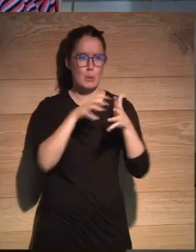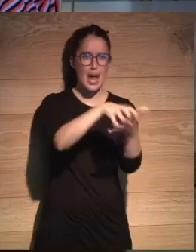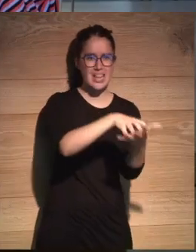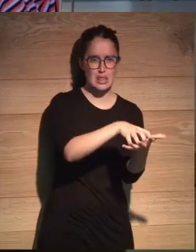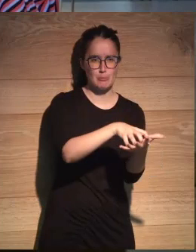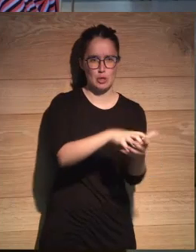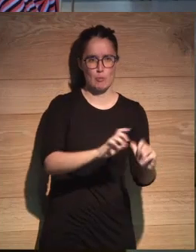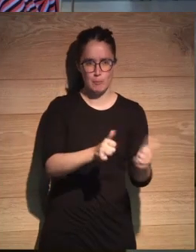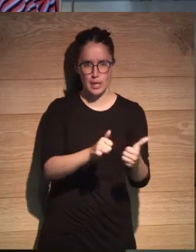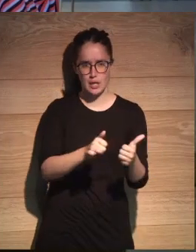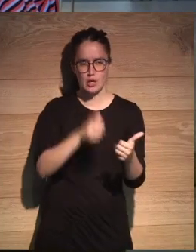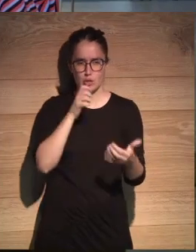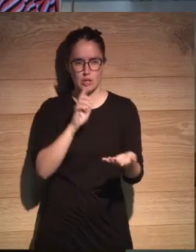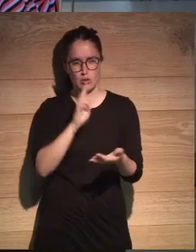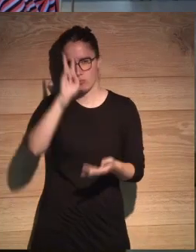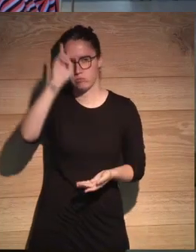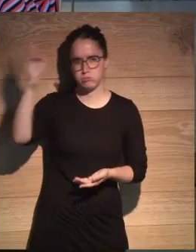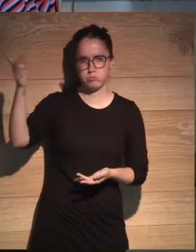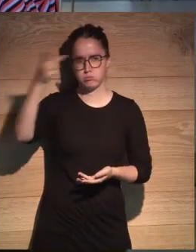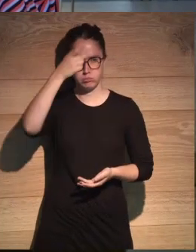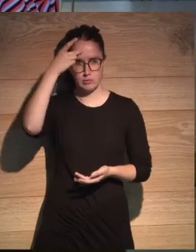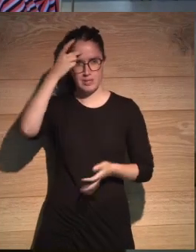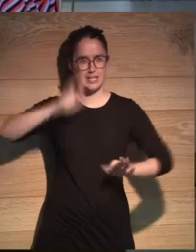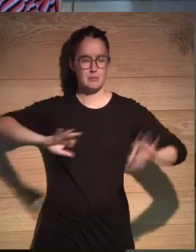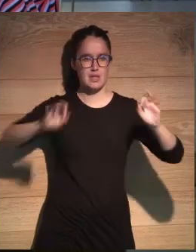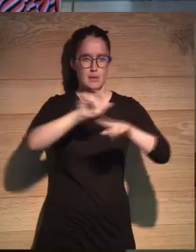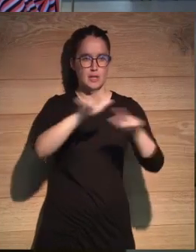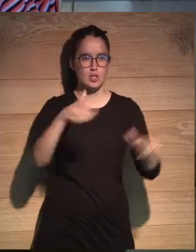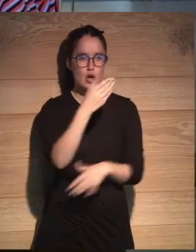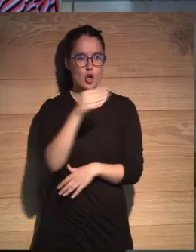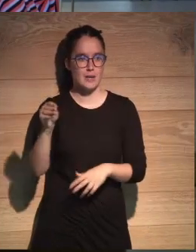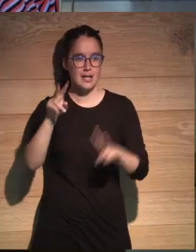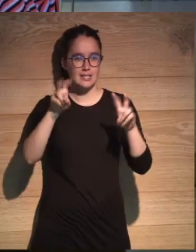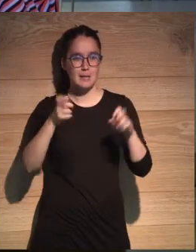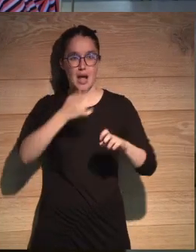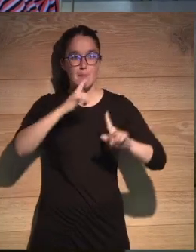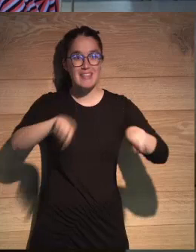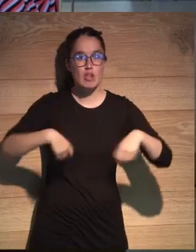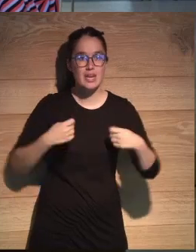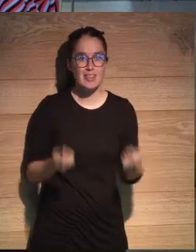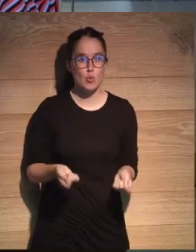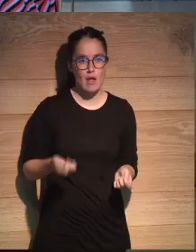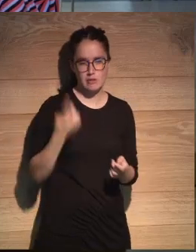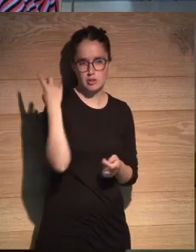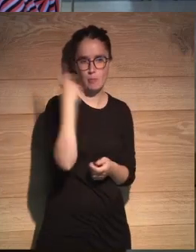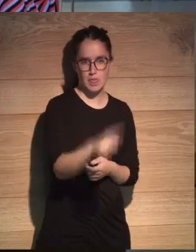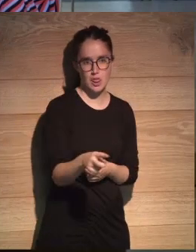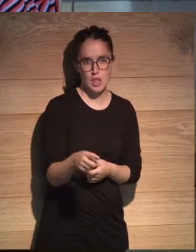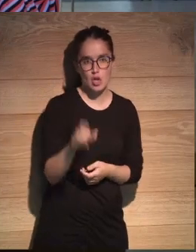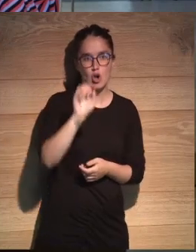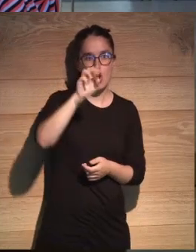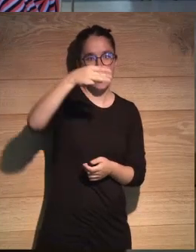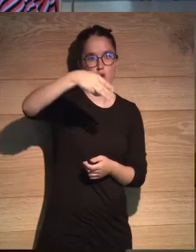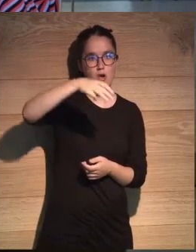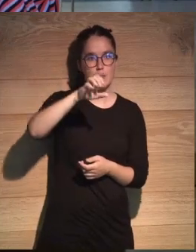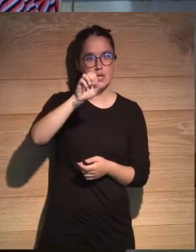Y ha habido un cambio de opinión radical, sobre todo entre los más jóvenes, respecto a la homeopatía. Y esto sí que se sabe. Y yo pienso